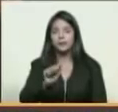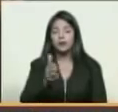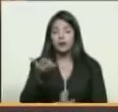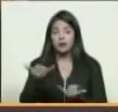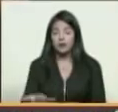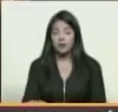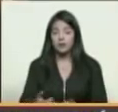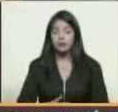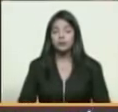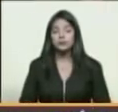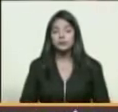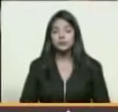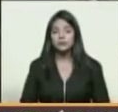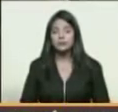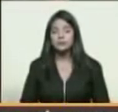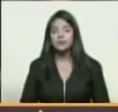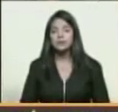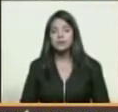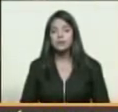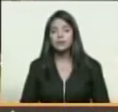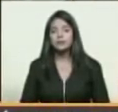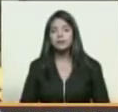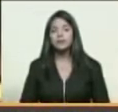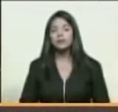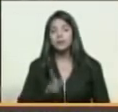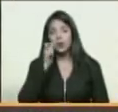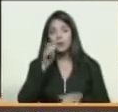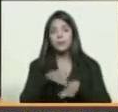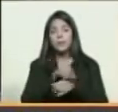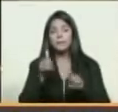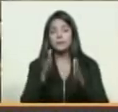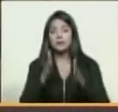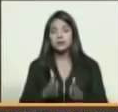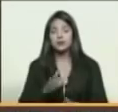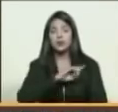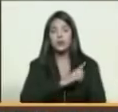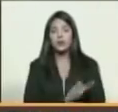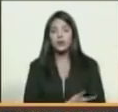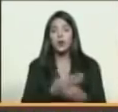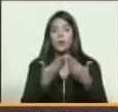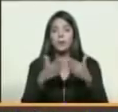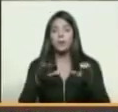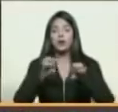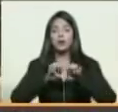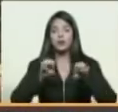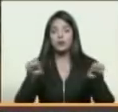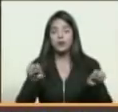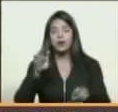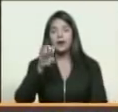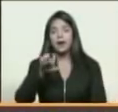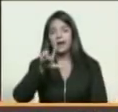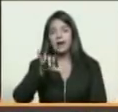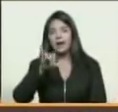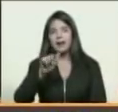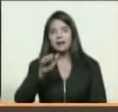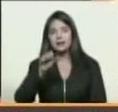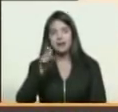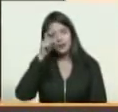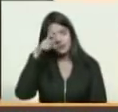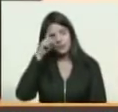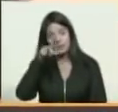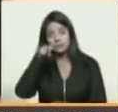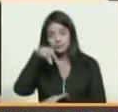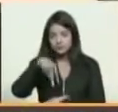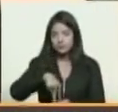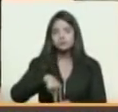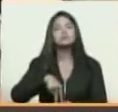momento pues será el ministro del Poder Popular para la Educación, Elías Jagua Milano, quien intervendrá